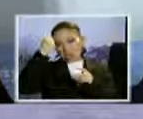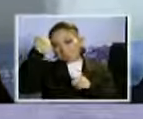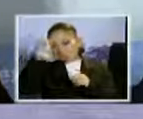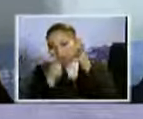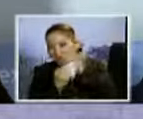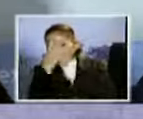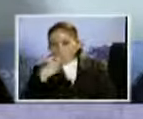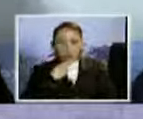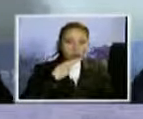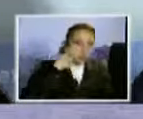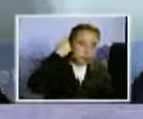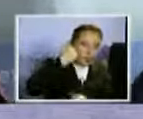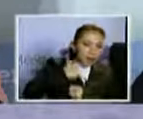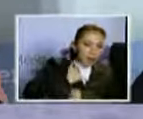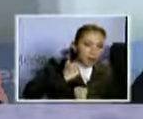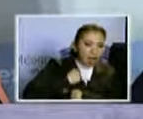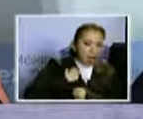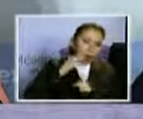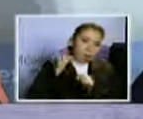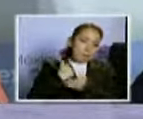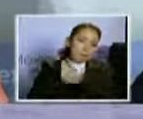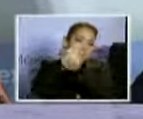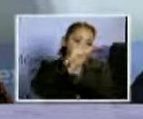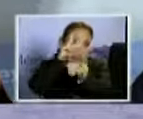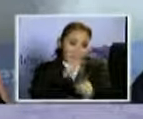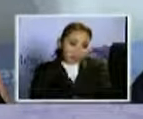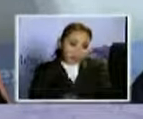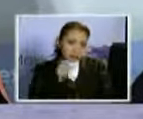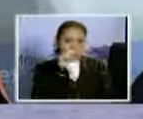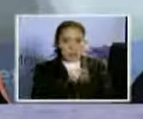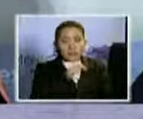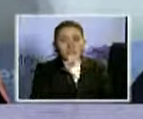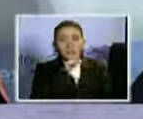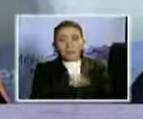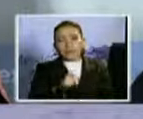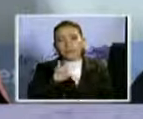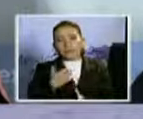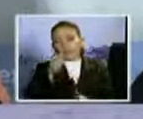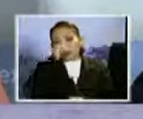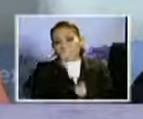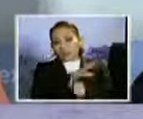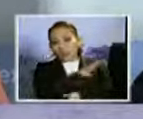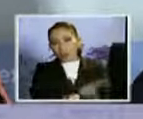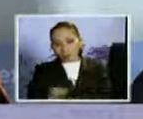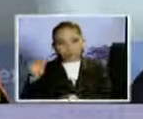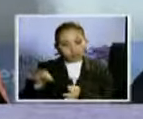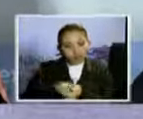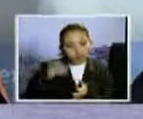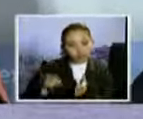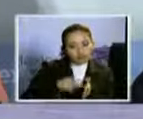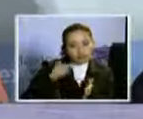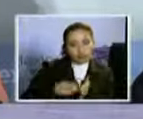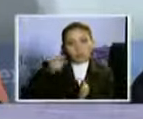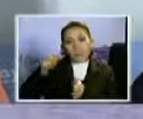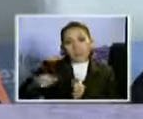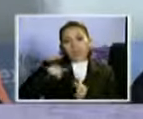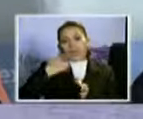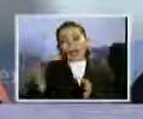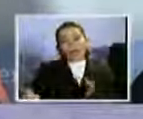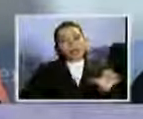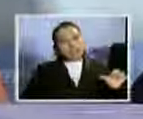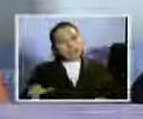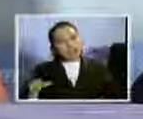nuevas y los usos militares o pacíficos de las mismas y alertando al secretario general en forma constante sobre las políticas